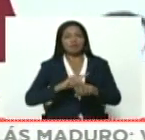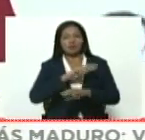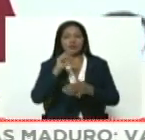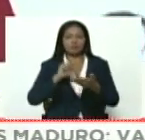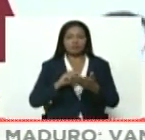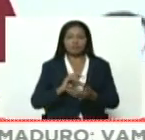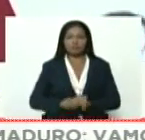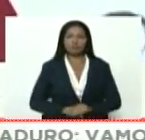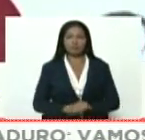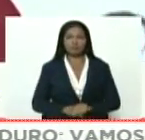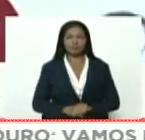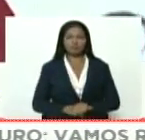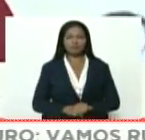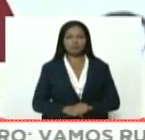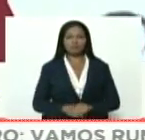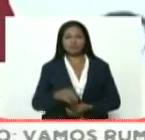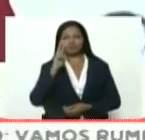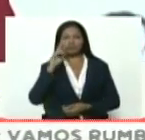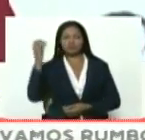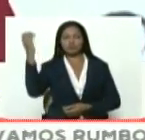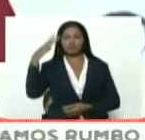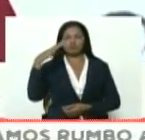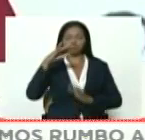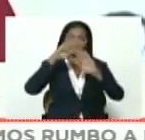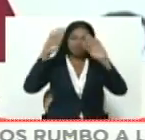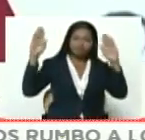nacional y a llevar luz al mundo.